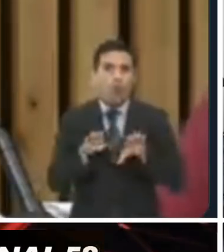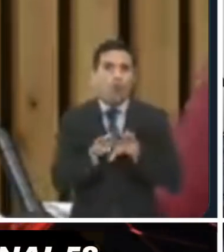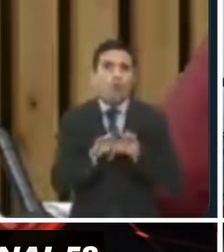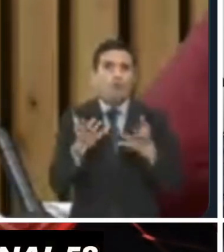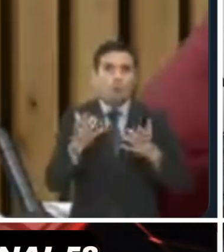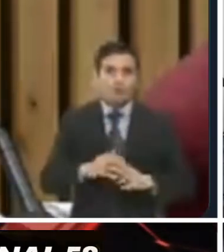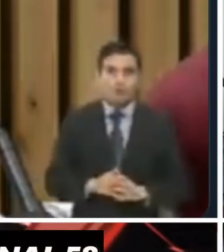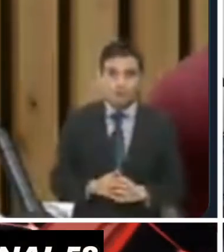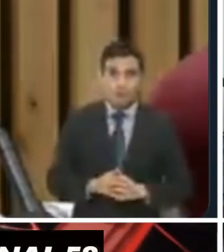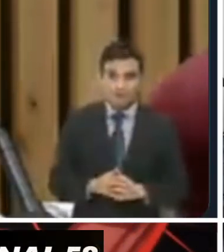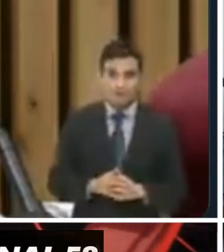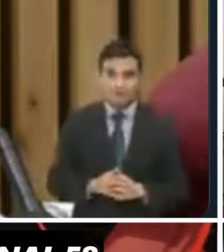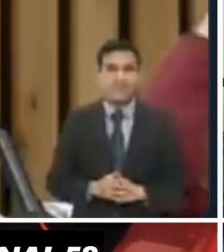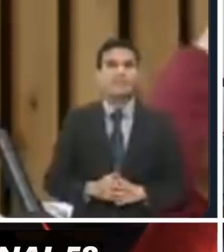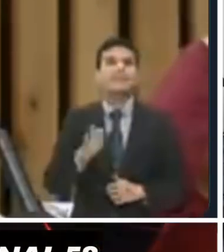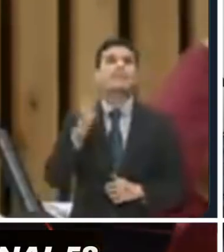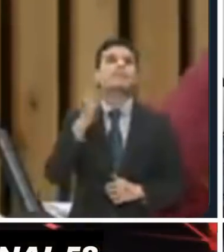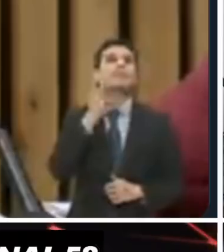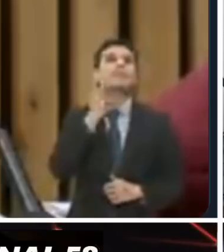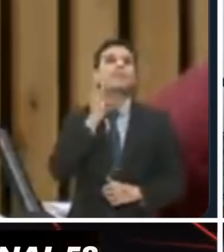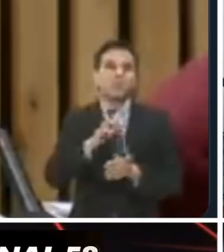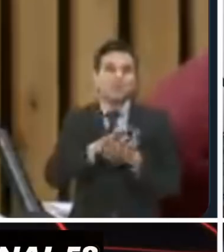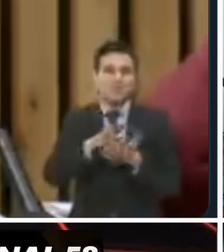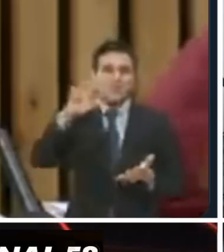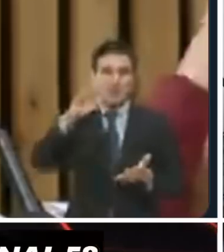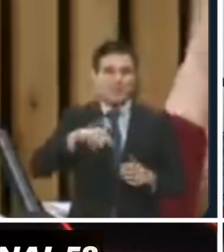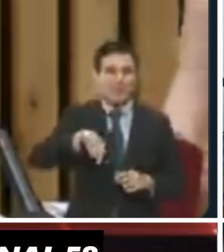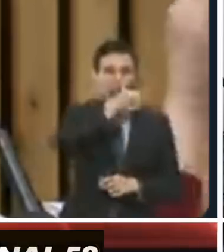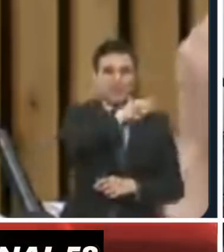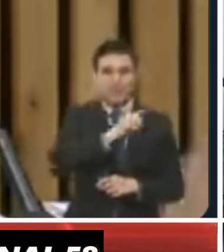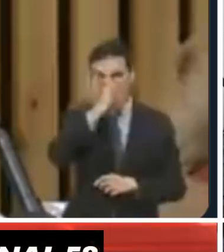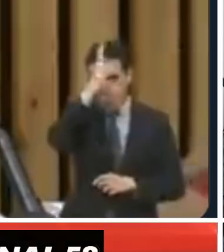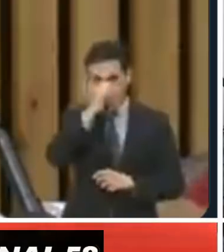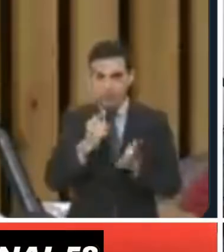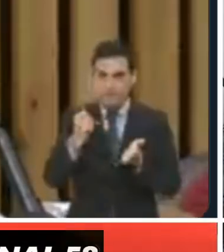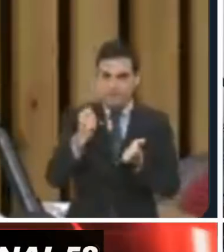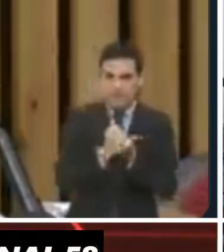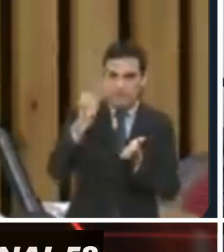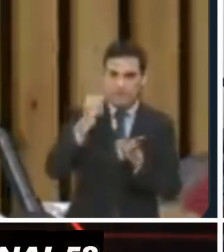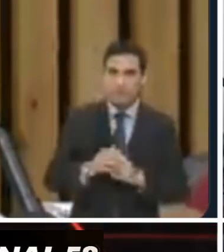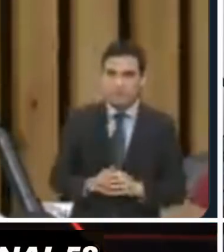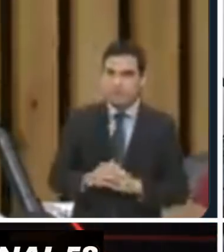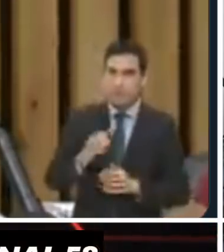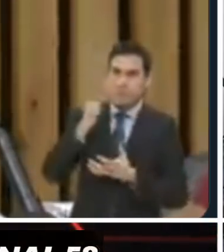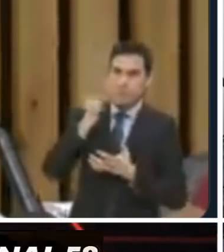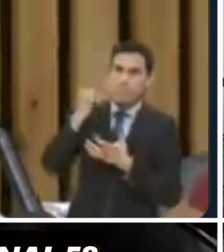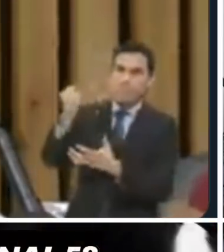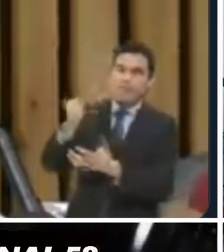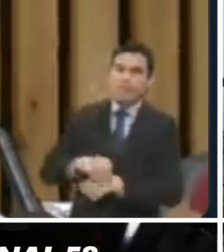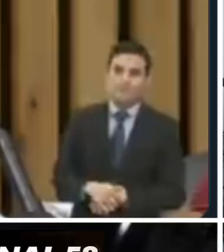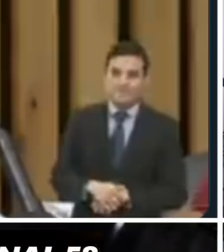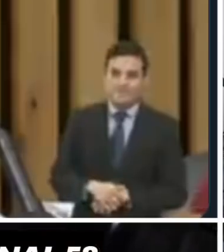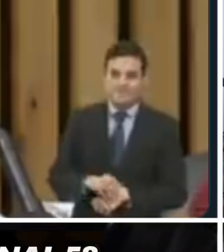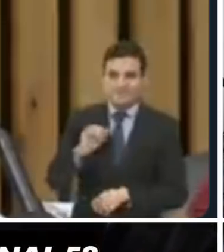la mayoría parlamentaria que impuso el recorte para 2022 lo aplique para 2024 y no asegure